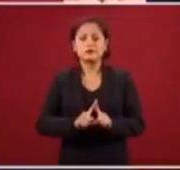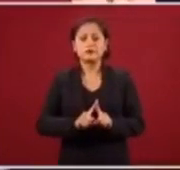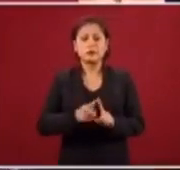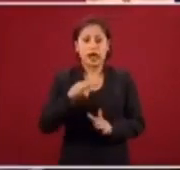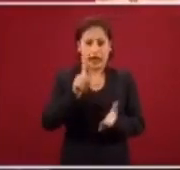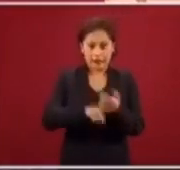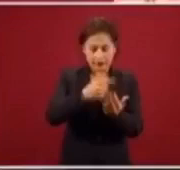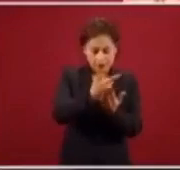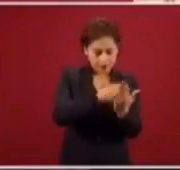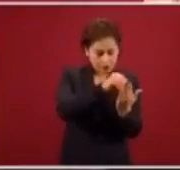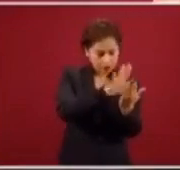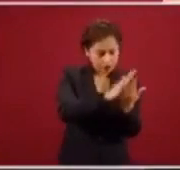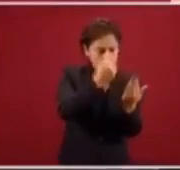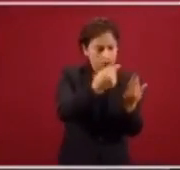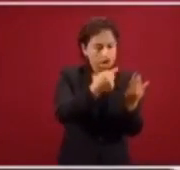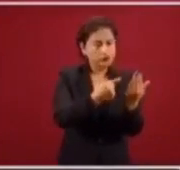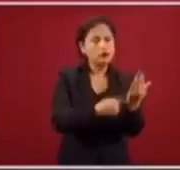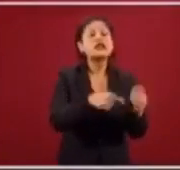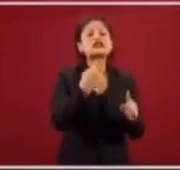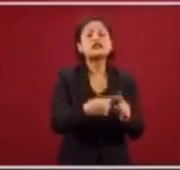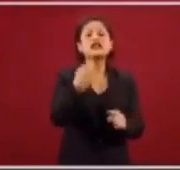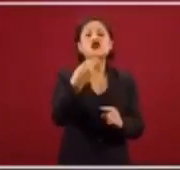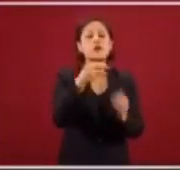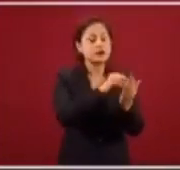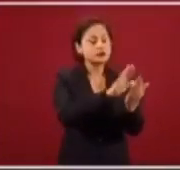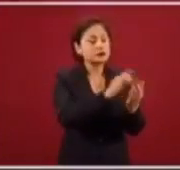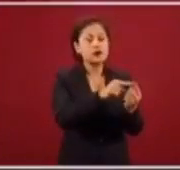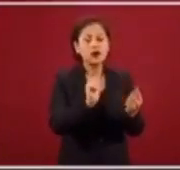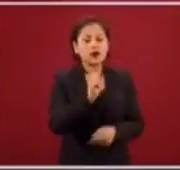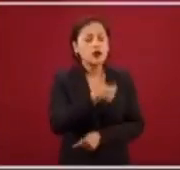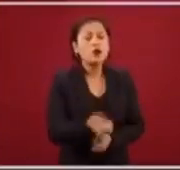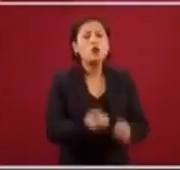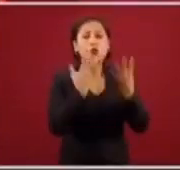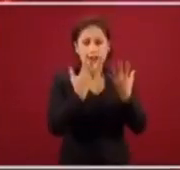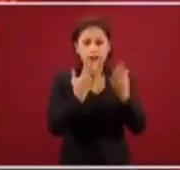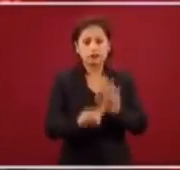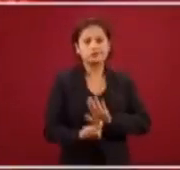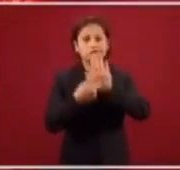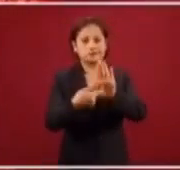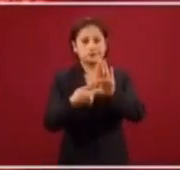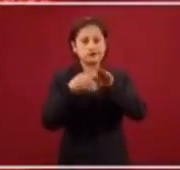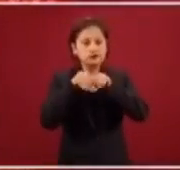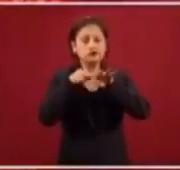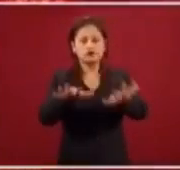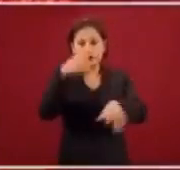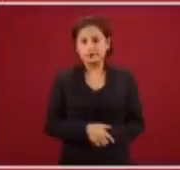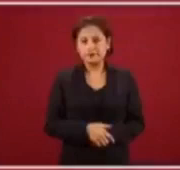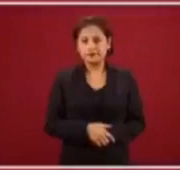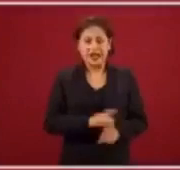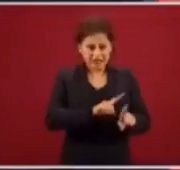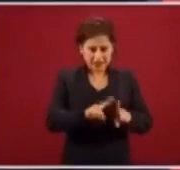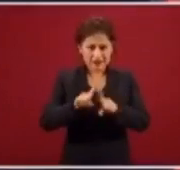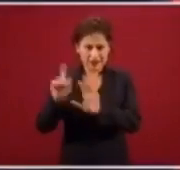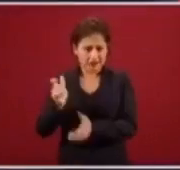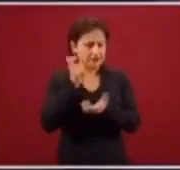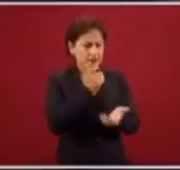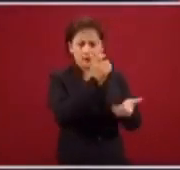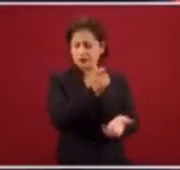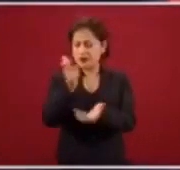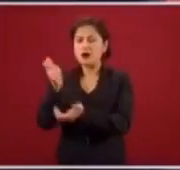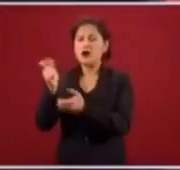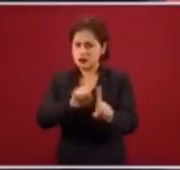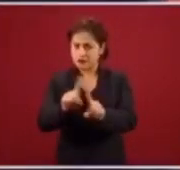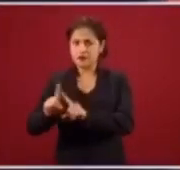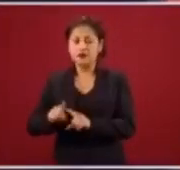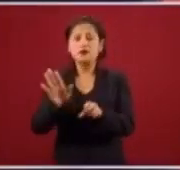los nombres, ¿no? Cuánto reciben, para que todos ayudemos en la transparencia. Bueno, por eso ya nada es